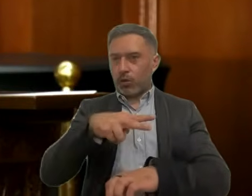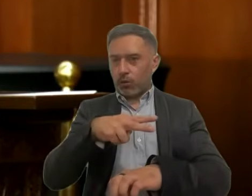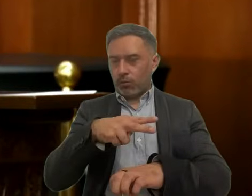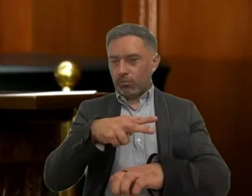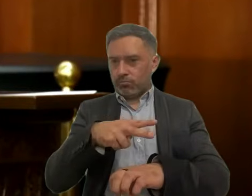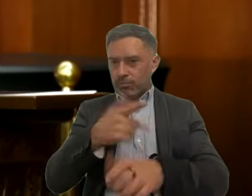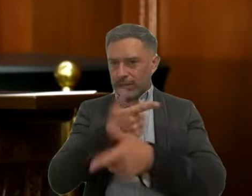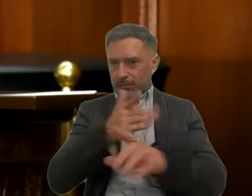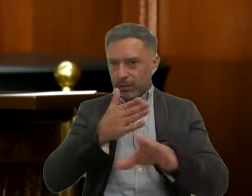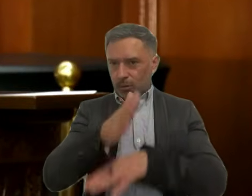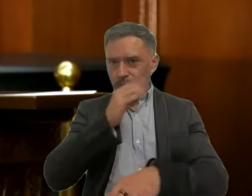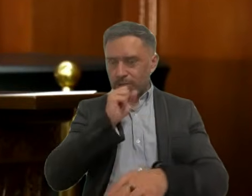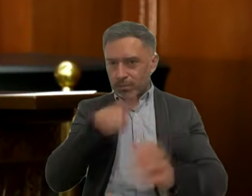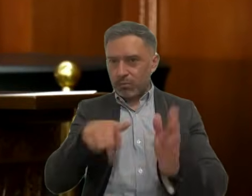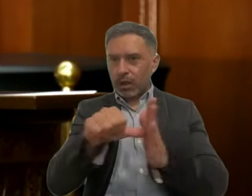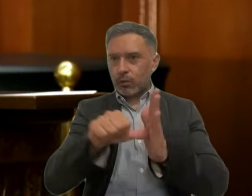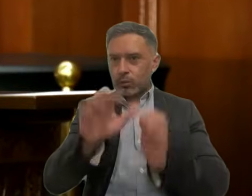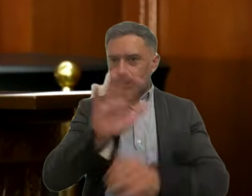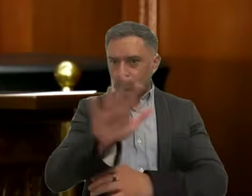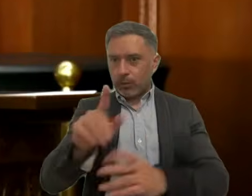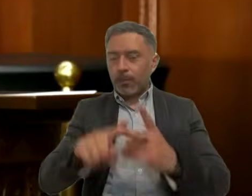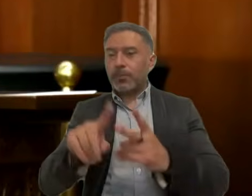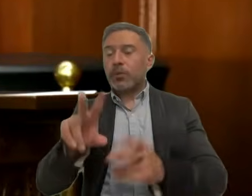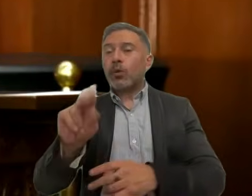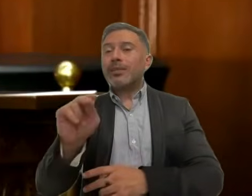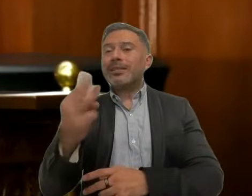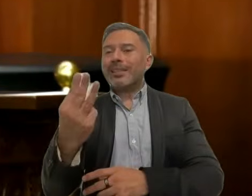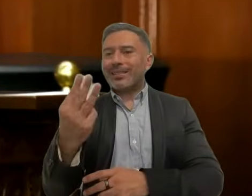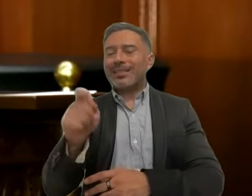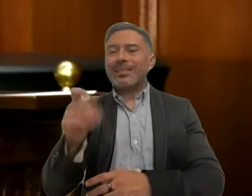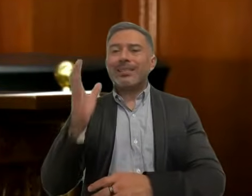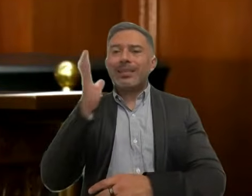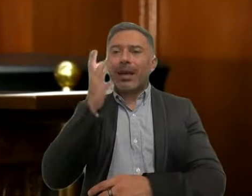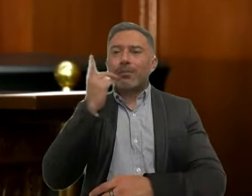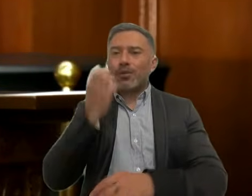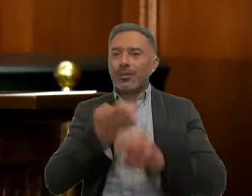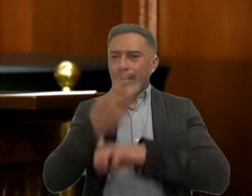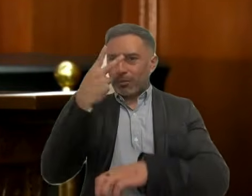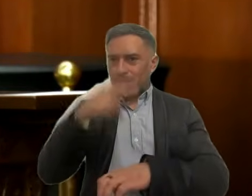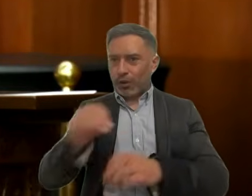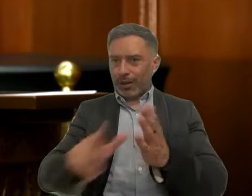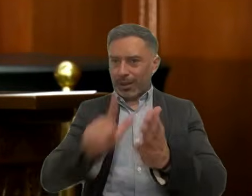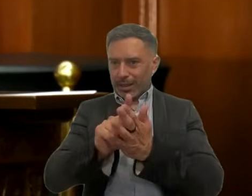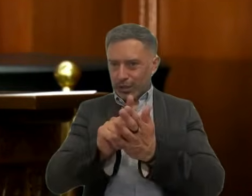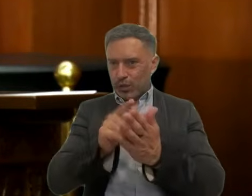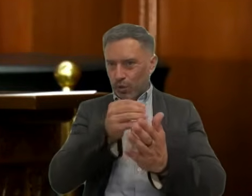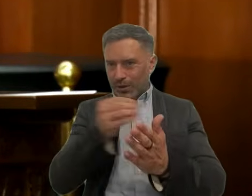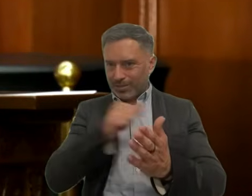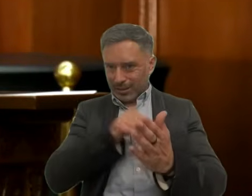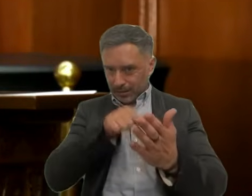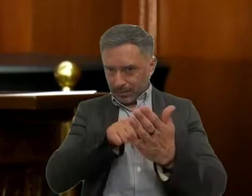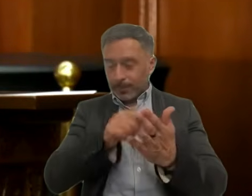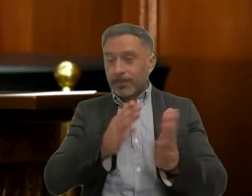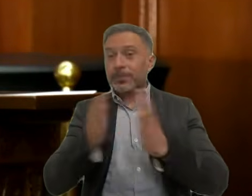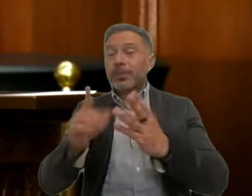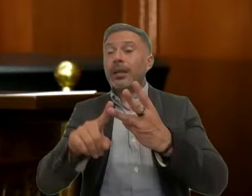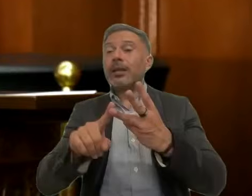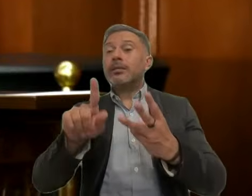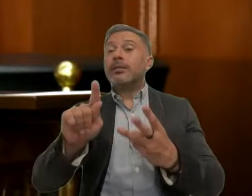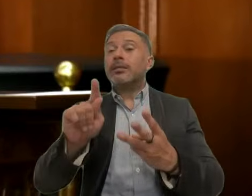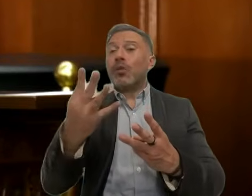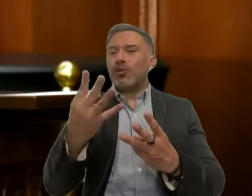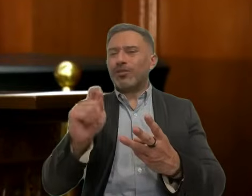México, 83 de la Ley Orgánica del Poder Legislativo del Estado Libre y Soberano de México y 74 del Reglamento del